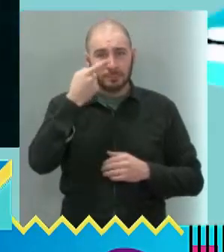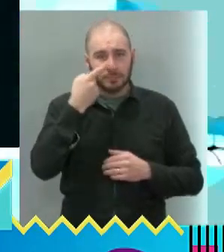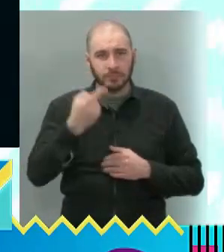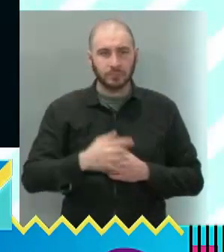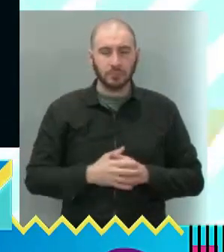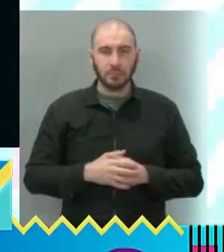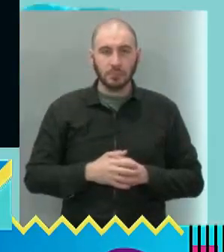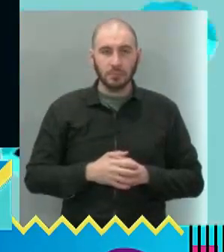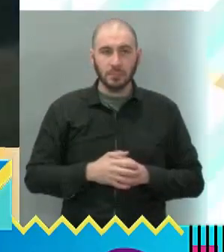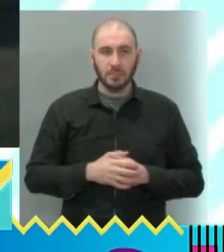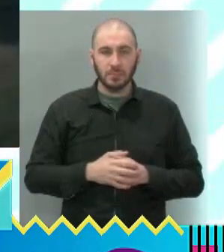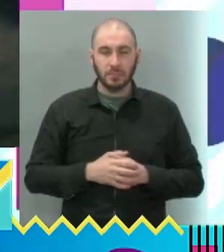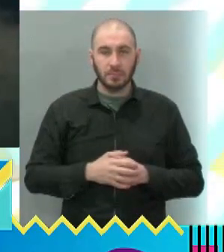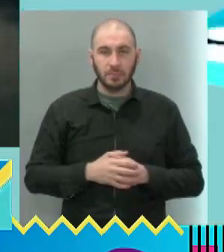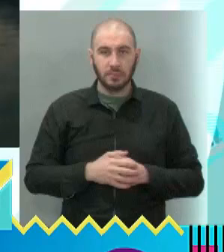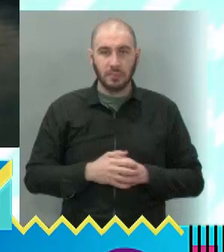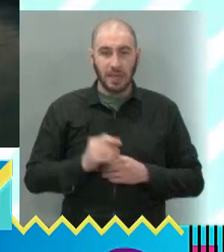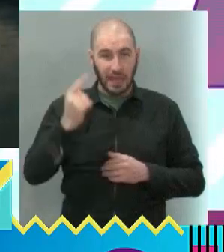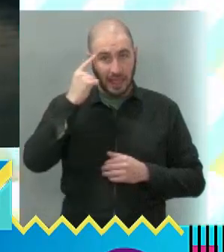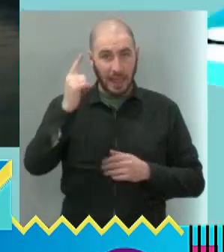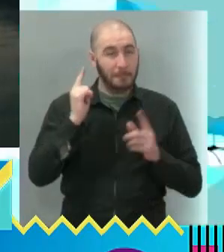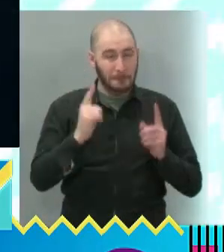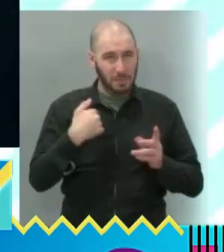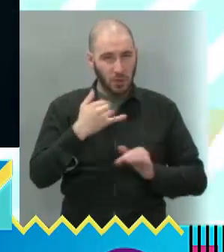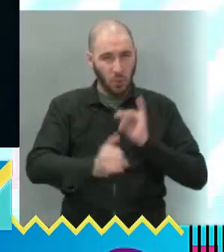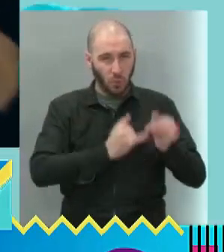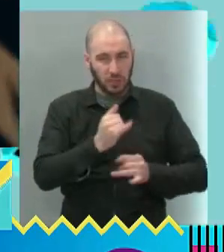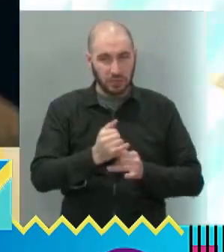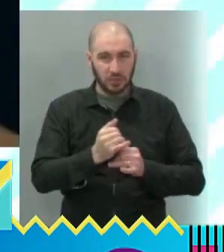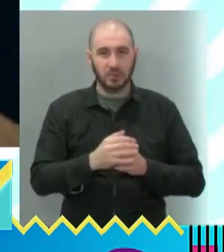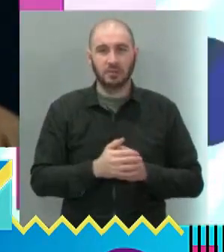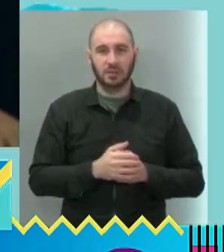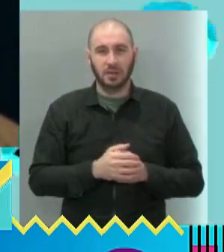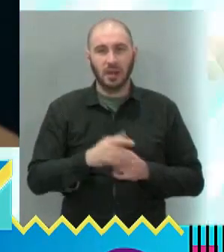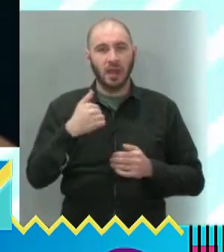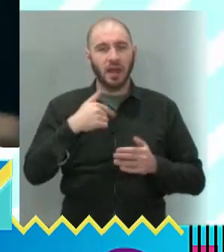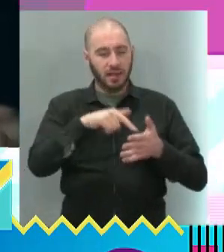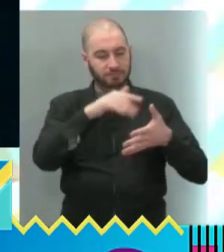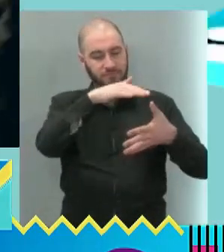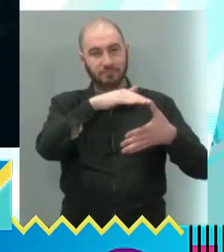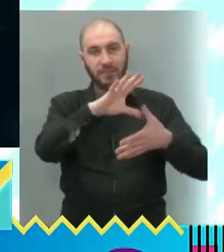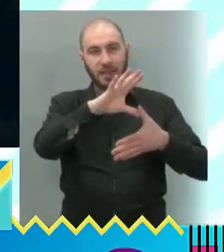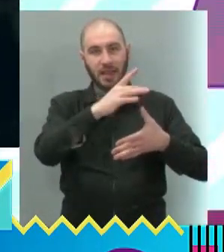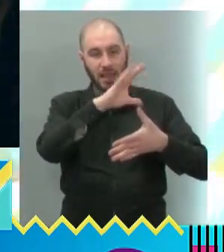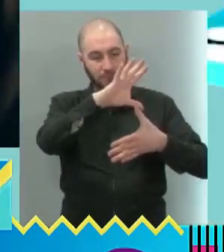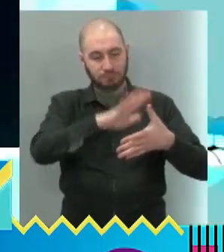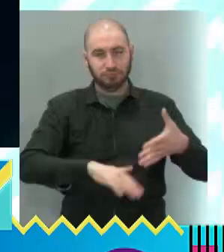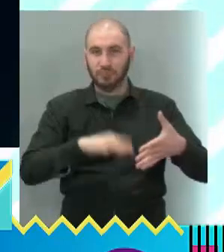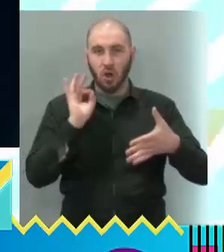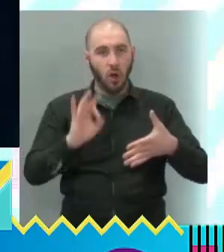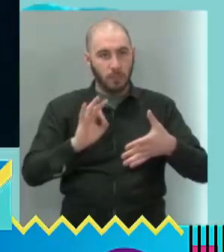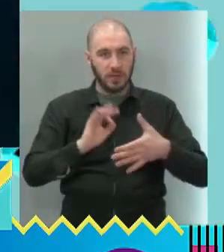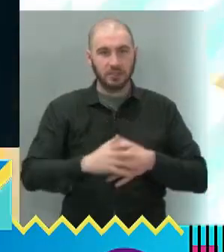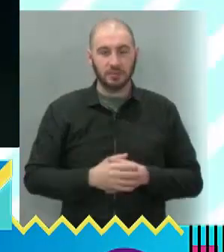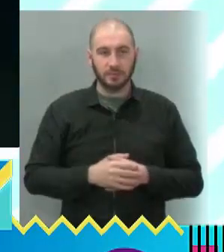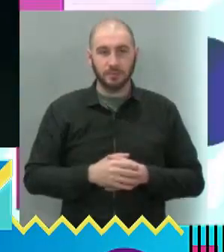interesante, que esa misma idea que yo te estoy comentando se daba a lo largo y a lo ancho de toda Hispanoamérica. En todos los